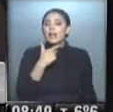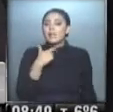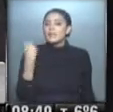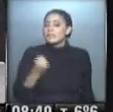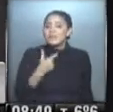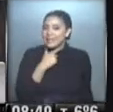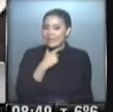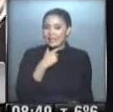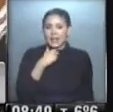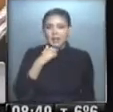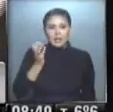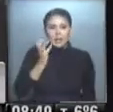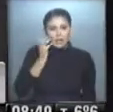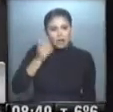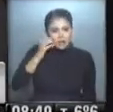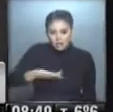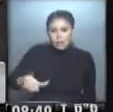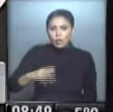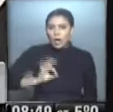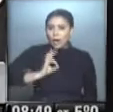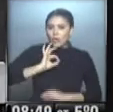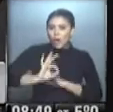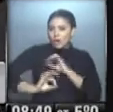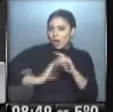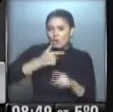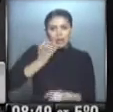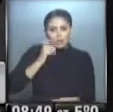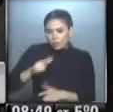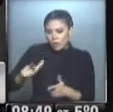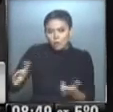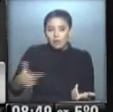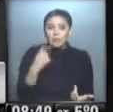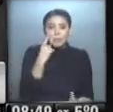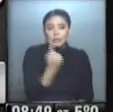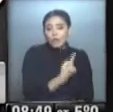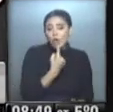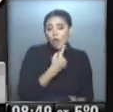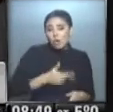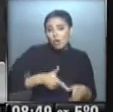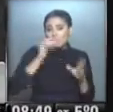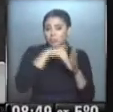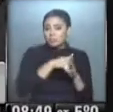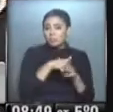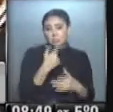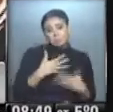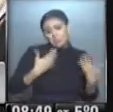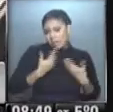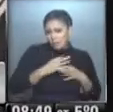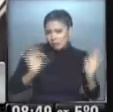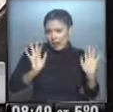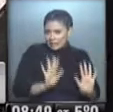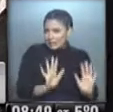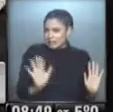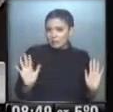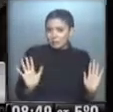un nieto porque pasan los años y en mí esto no viene y vive solo en ese departamento y está muy contento y feliz así